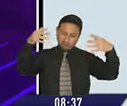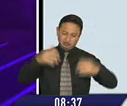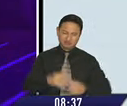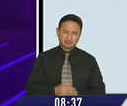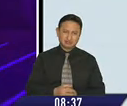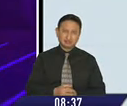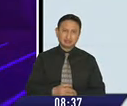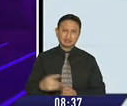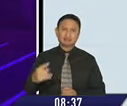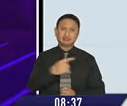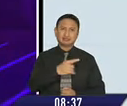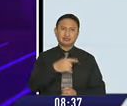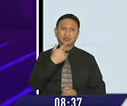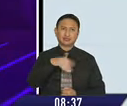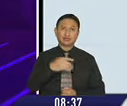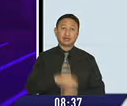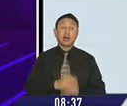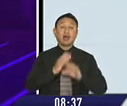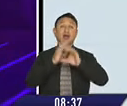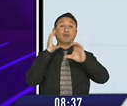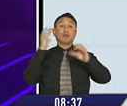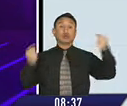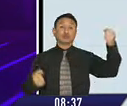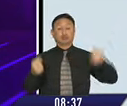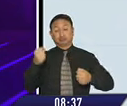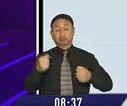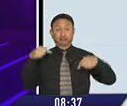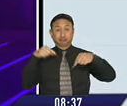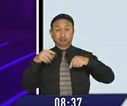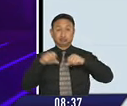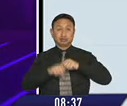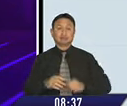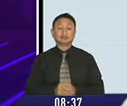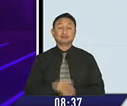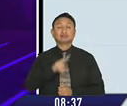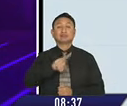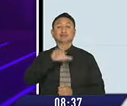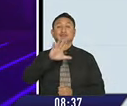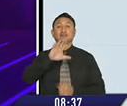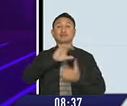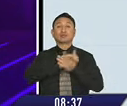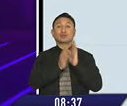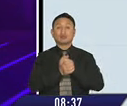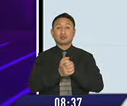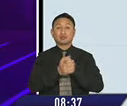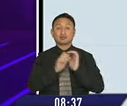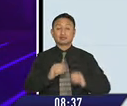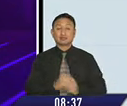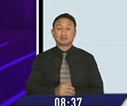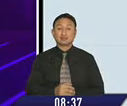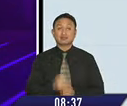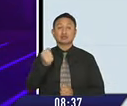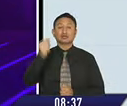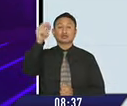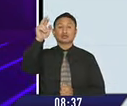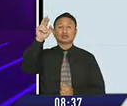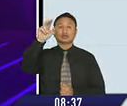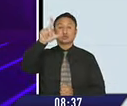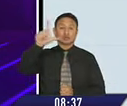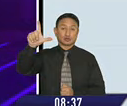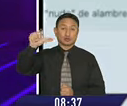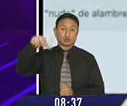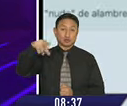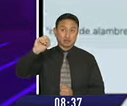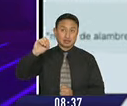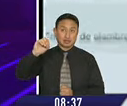mismo es arrancado con grandes buses y trailers que pasan por el lugar. Calle 25 de Noviembre y Virgen del Carmen, junto a Pueblo Blanco 1, Llano Grande. Gracias por